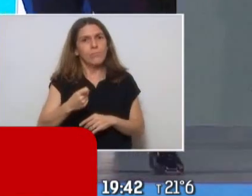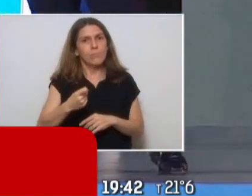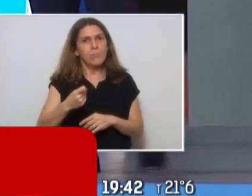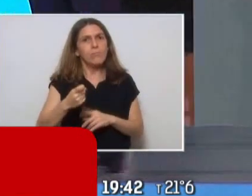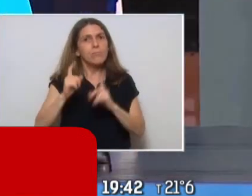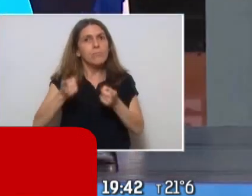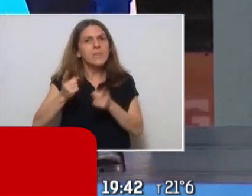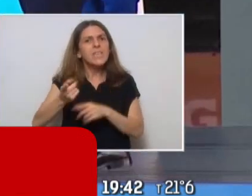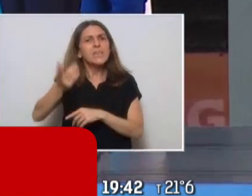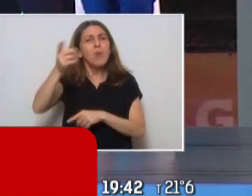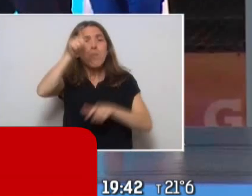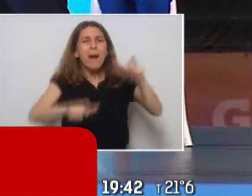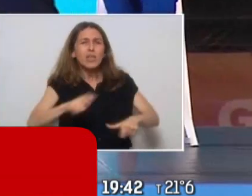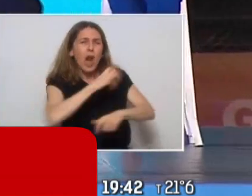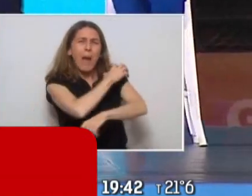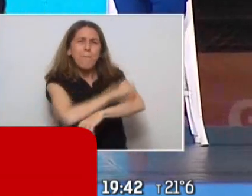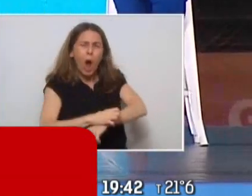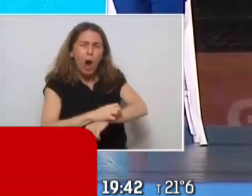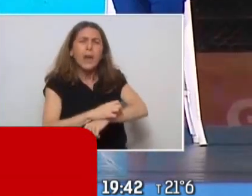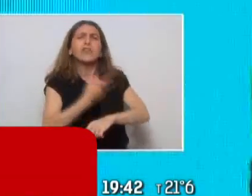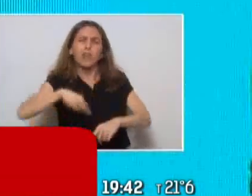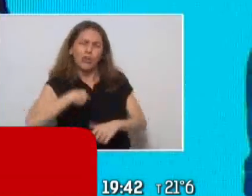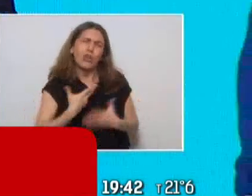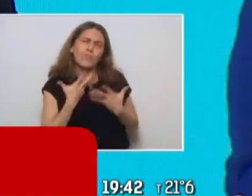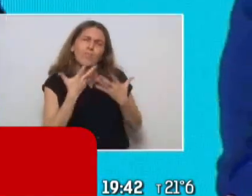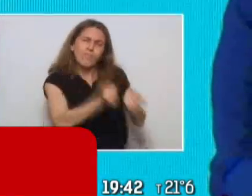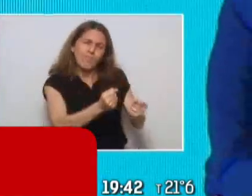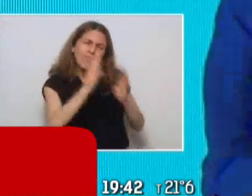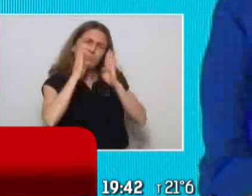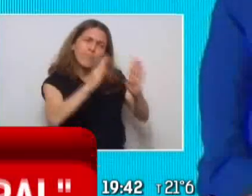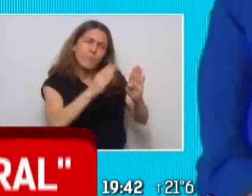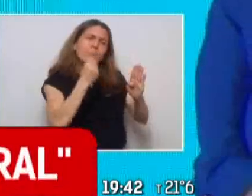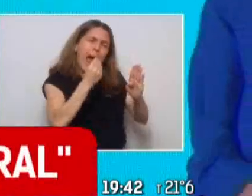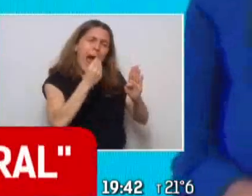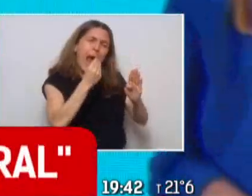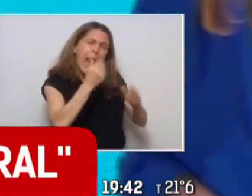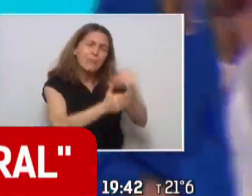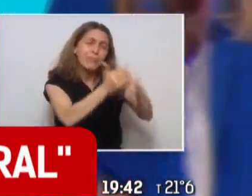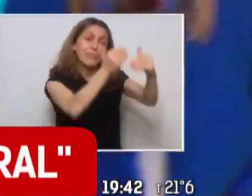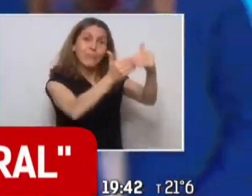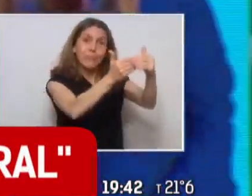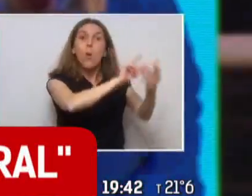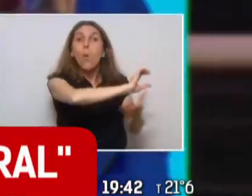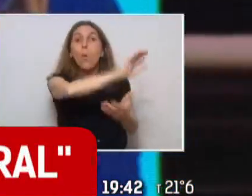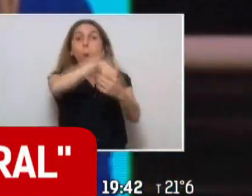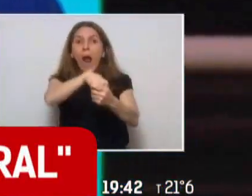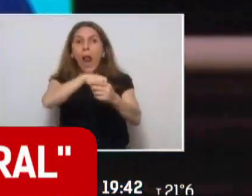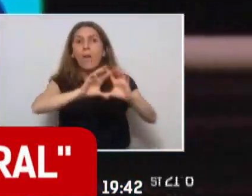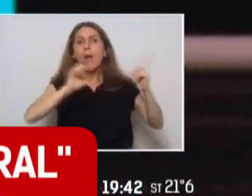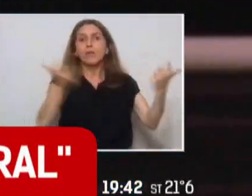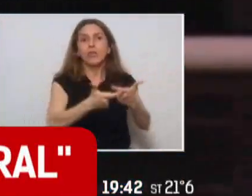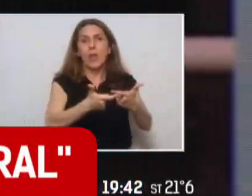quedó sumergido en la pobreza y allí vamos a tenderle la mano para sacarlo de allí y volverlo a ponerlo en el escenario